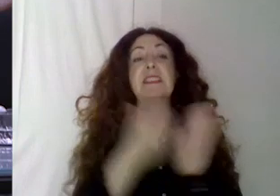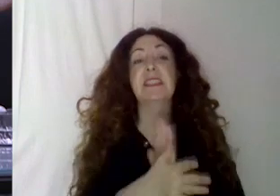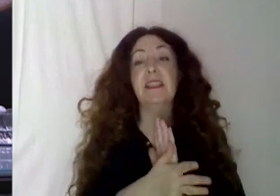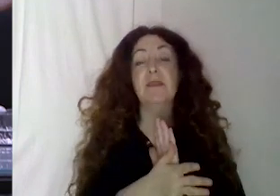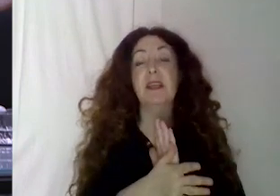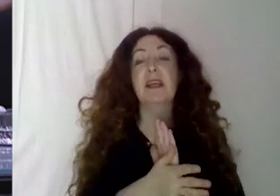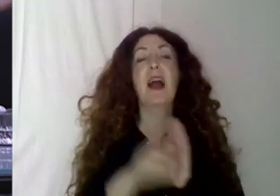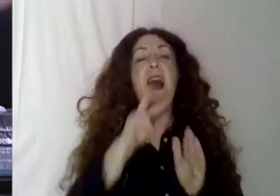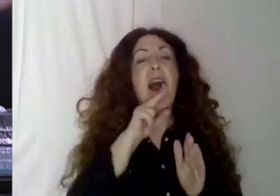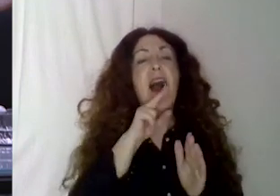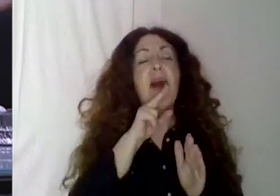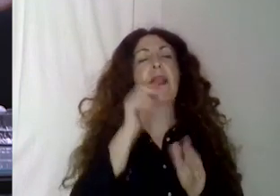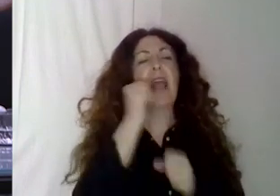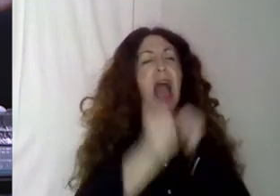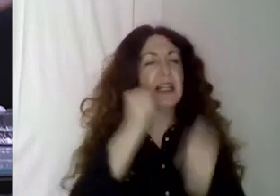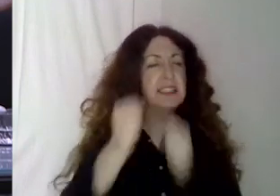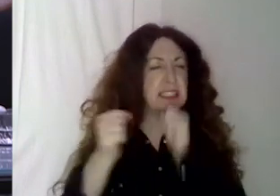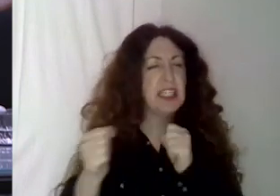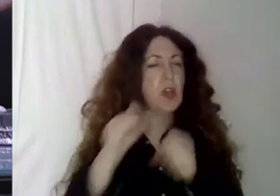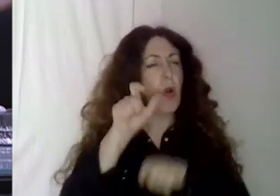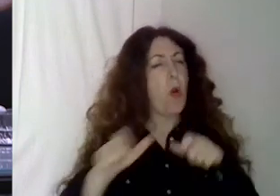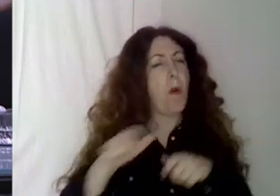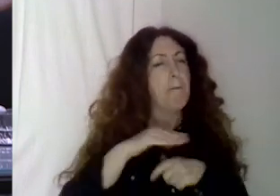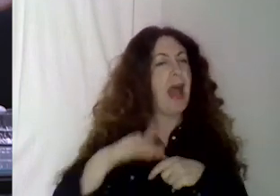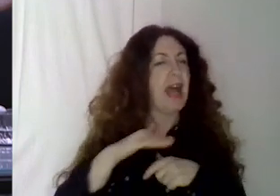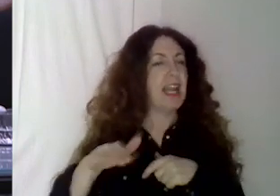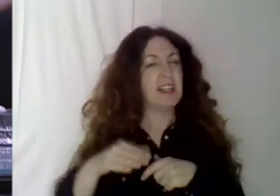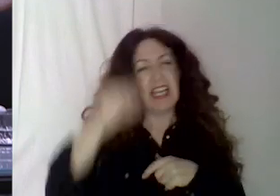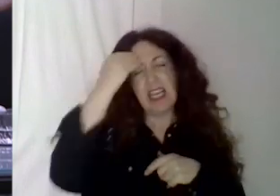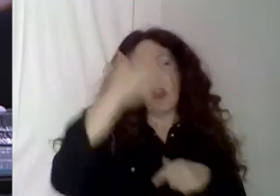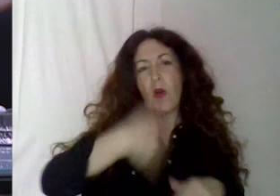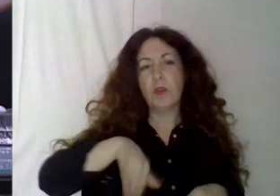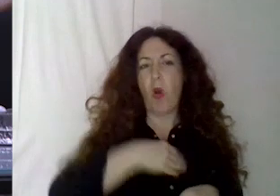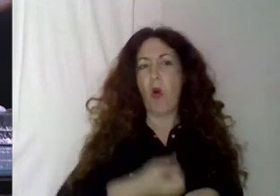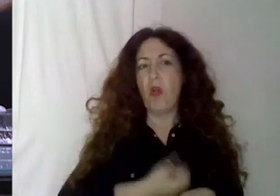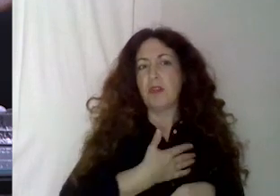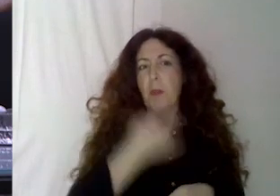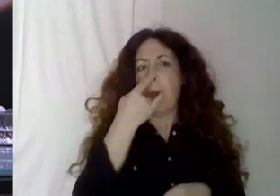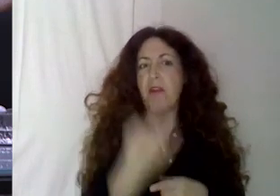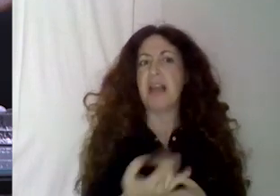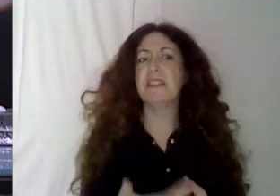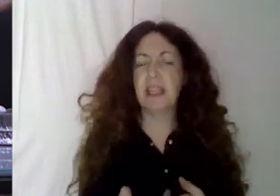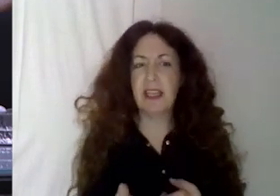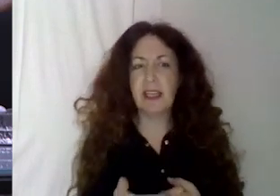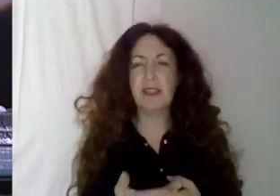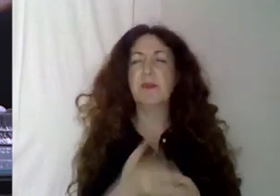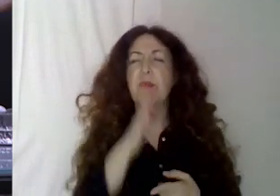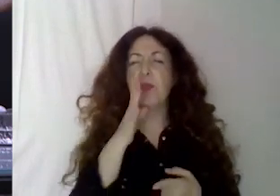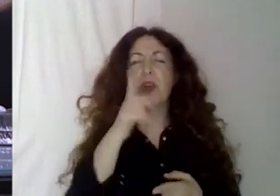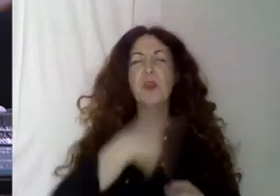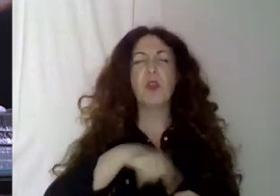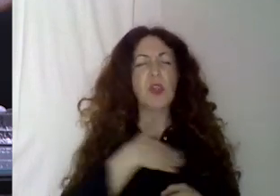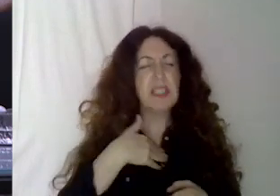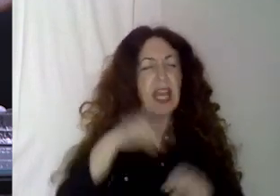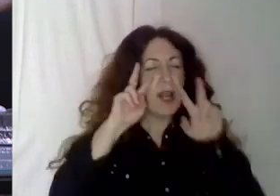esas vidas, que yo así lo espero al menos, no sean las normales, porque yo personalmente, a pesar de ser lacaniana, no tengo impulsos asesinos, y la vida del